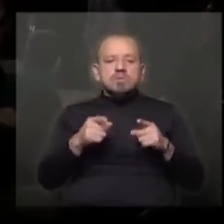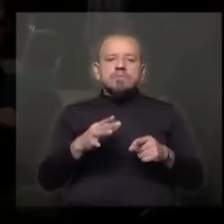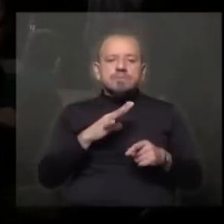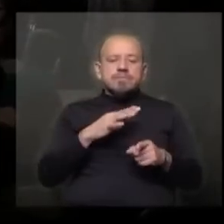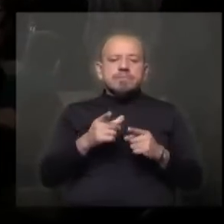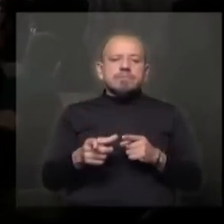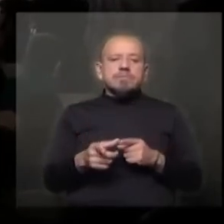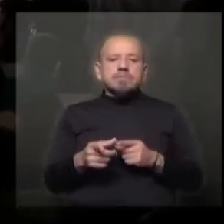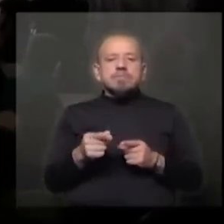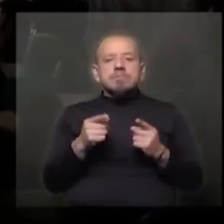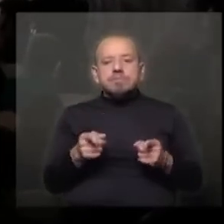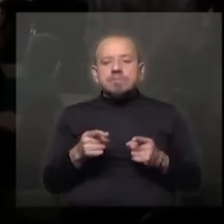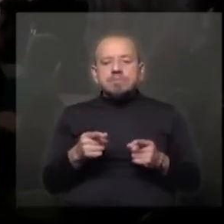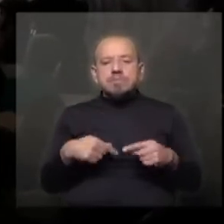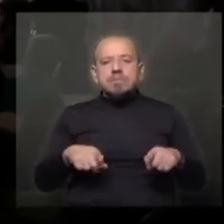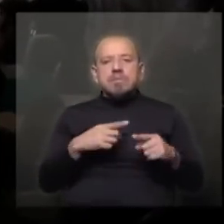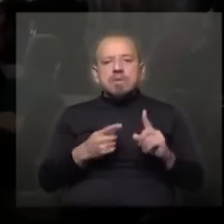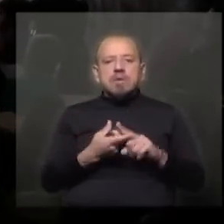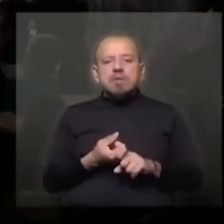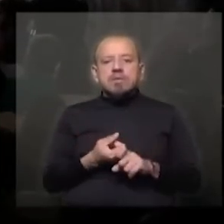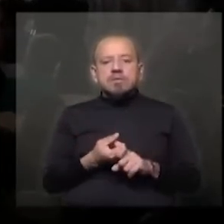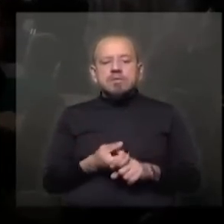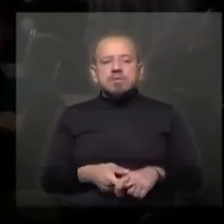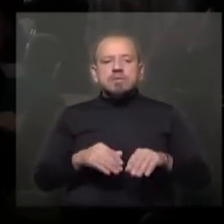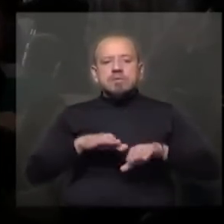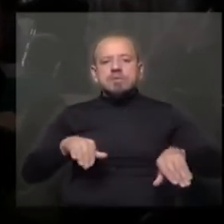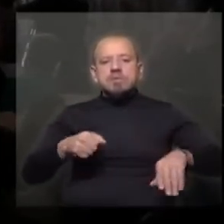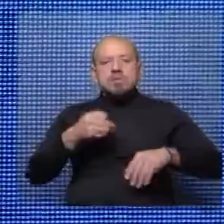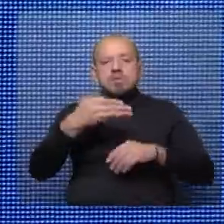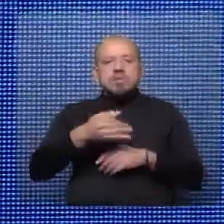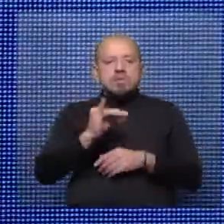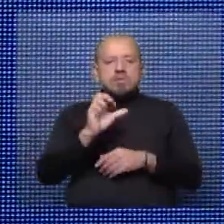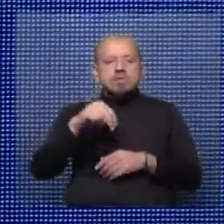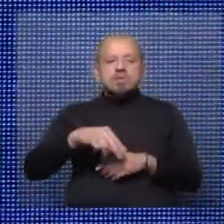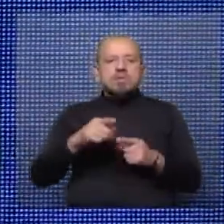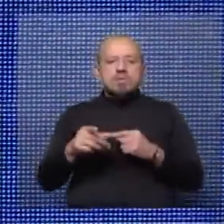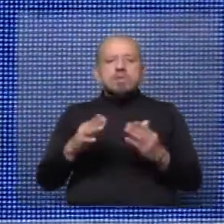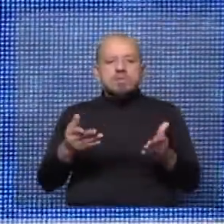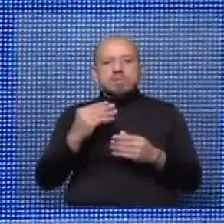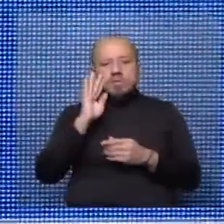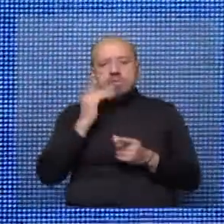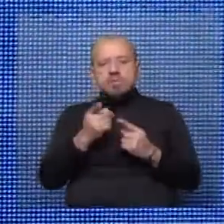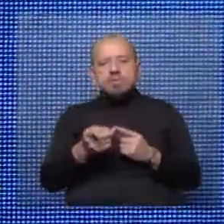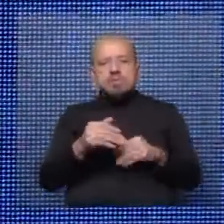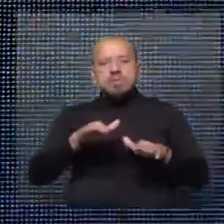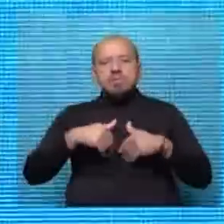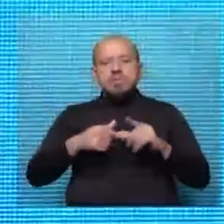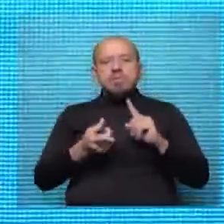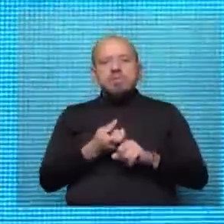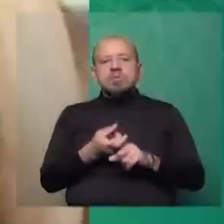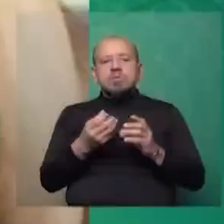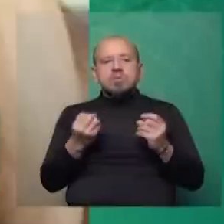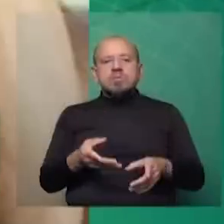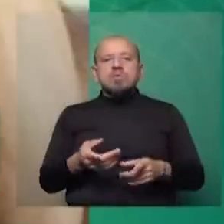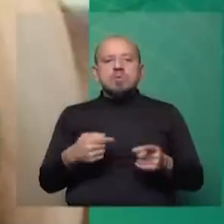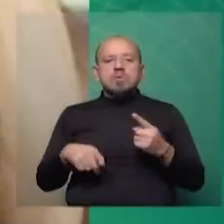señaló expresamente que su estado civil es casado con separación de bienes además dijo que desconoce el patrimonio de su esposa ya que contrajo